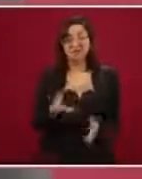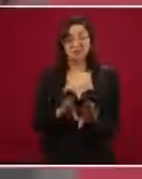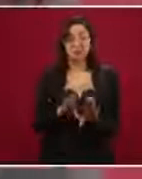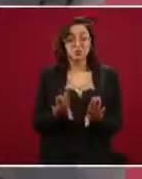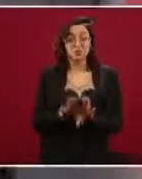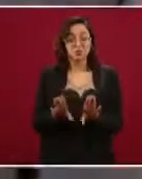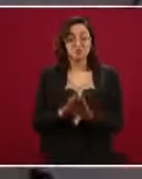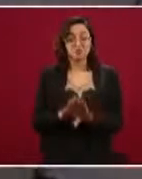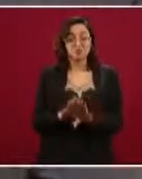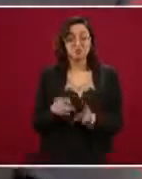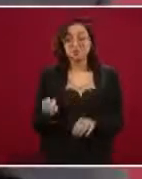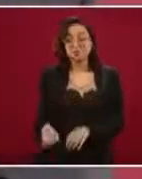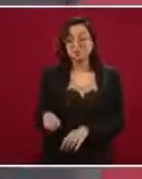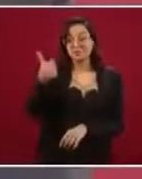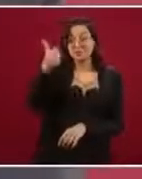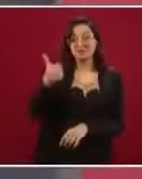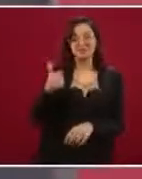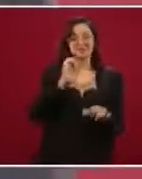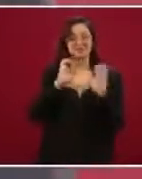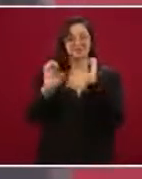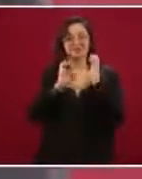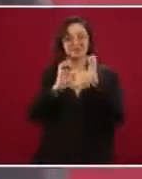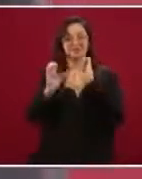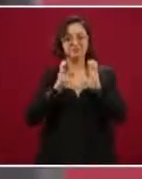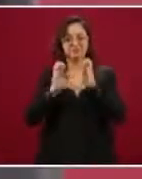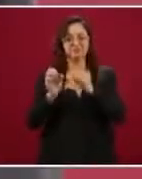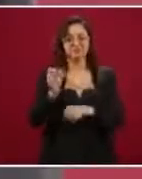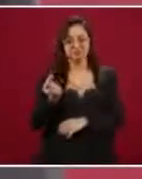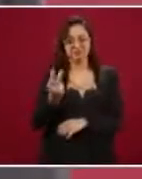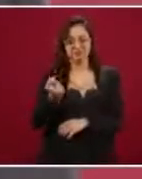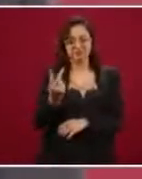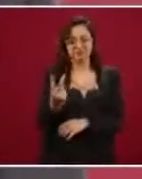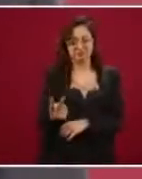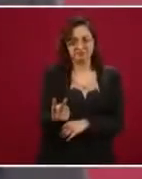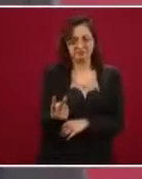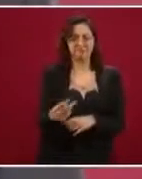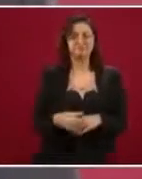con Jacobo en Televisa?